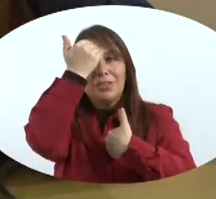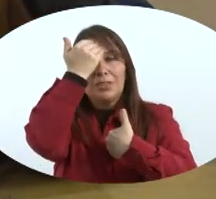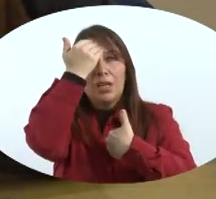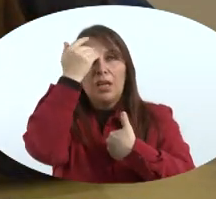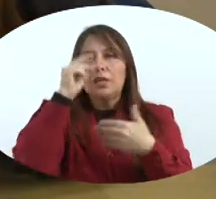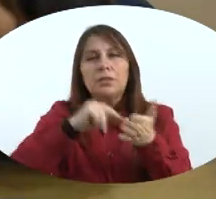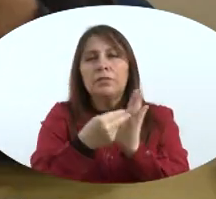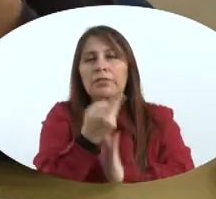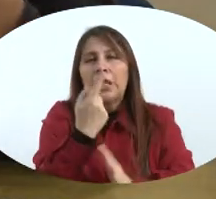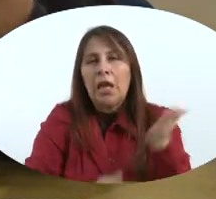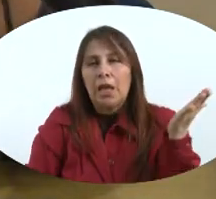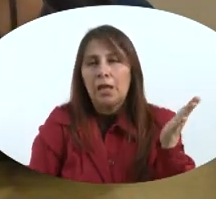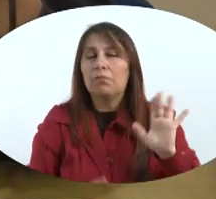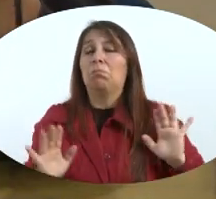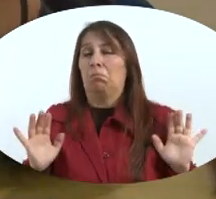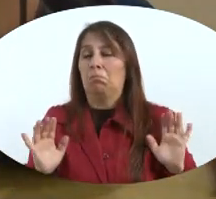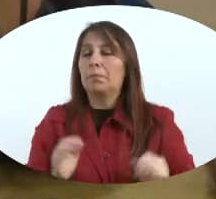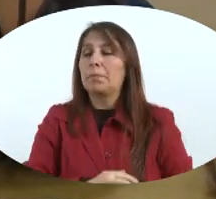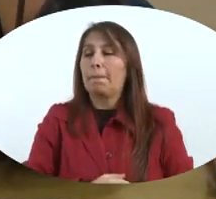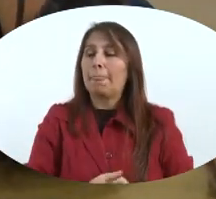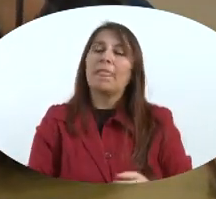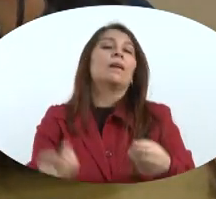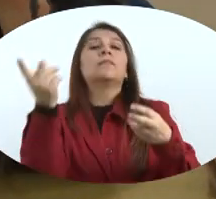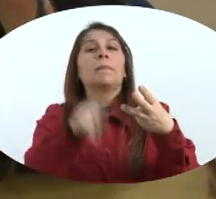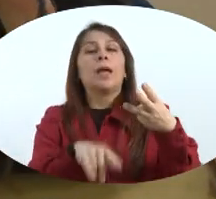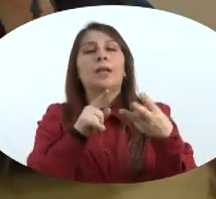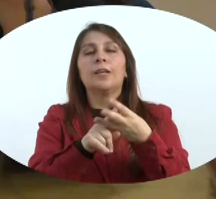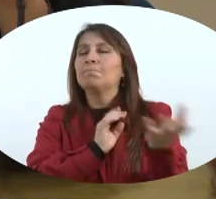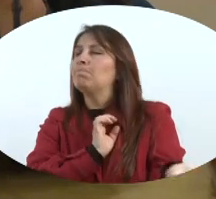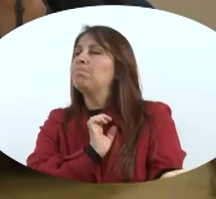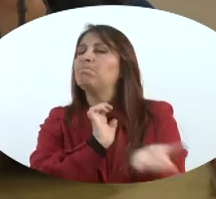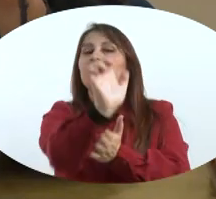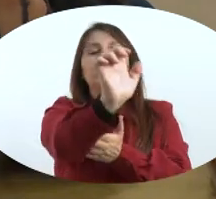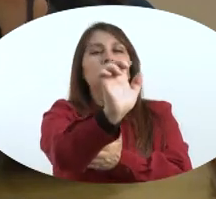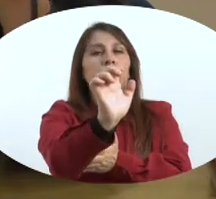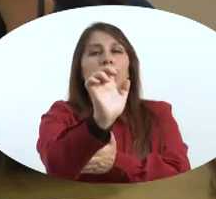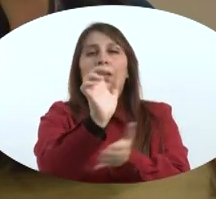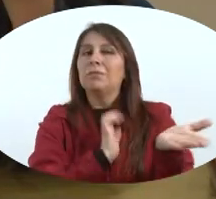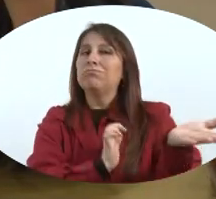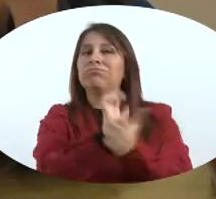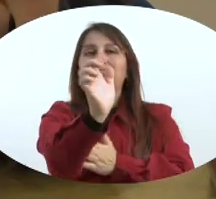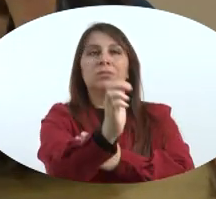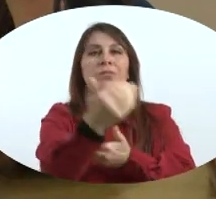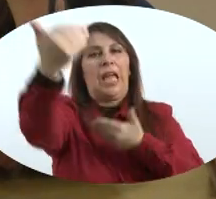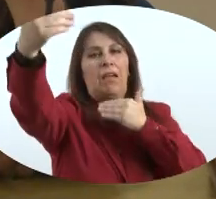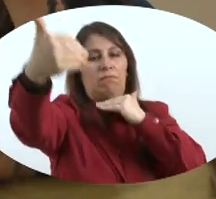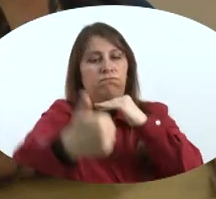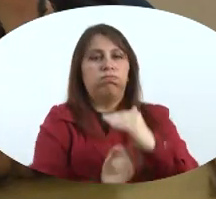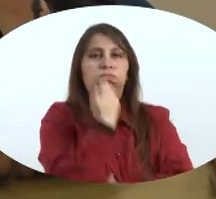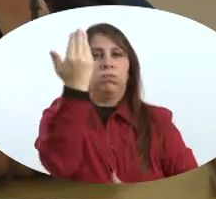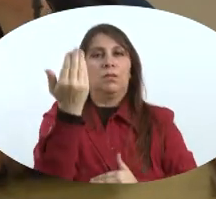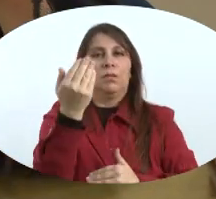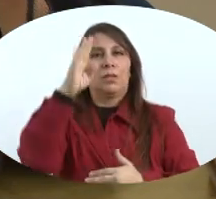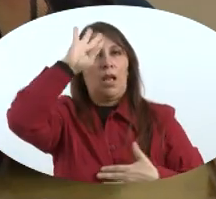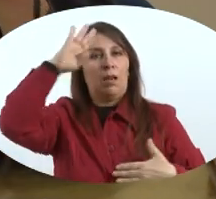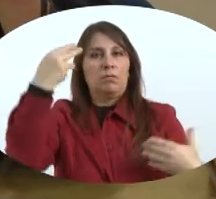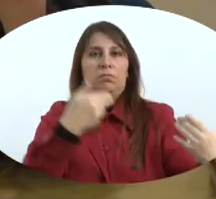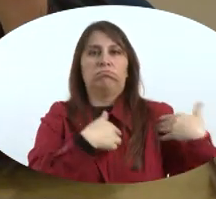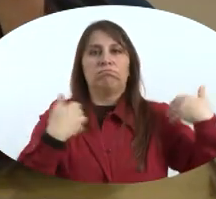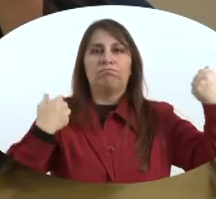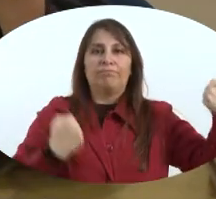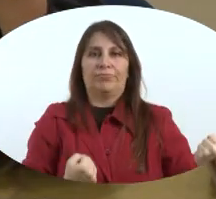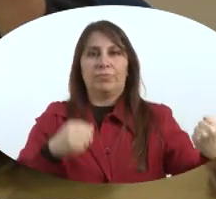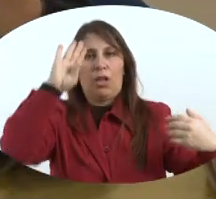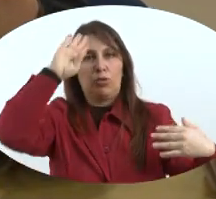lo que esto significa también el rechazo tajante a la injerencia de las fuerzas militares dentro de la universidad esto no